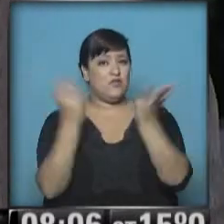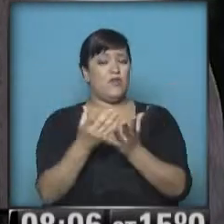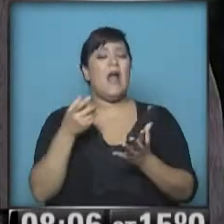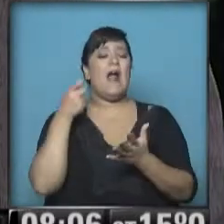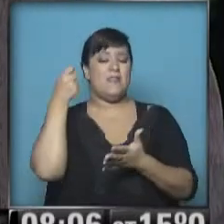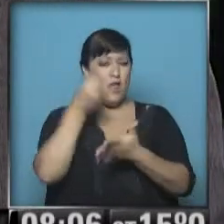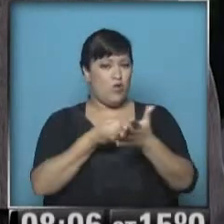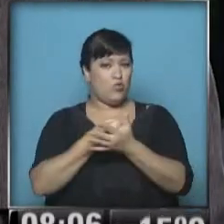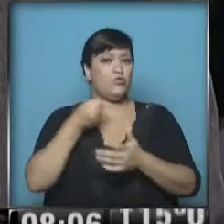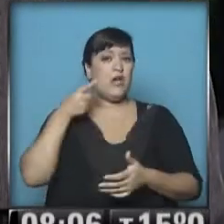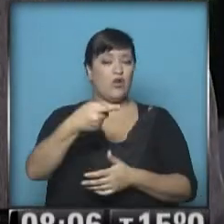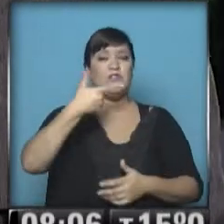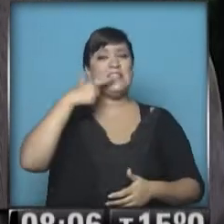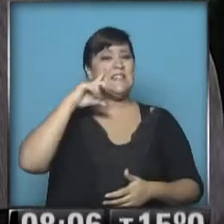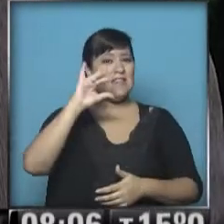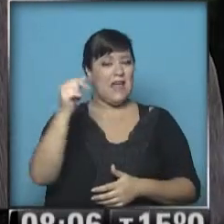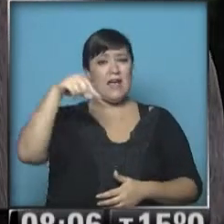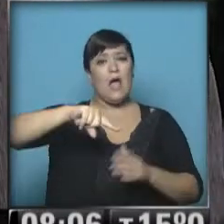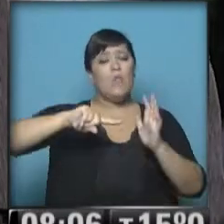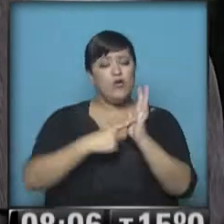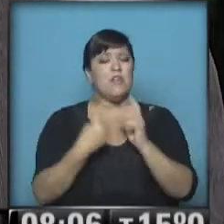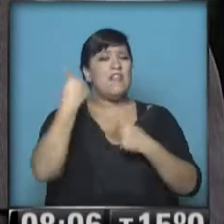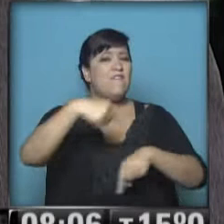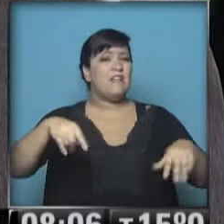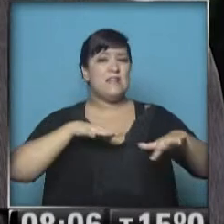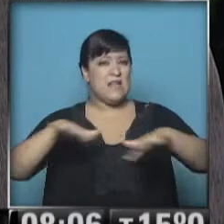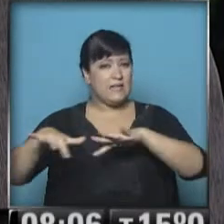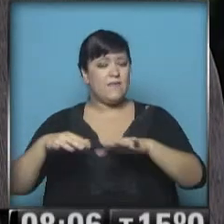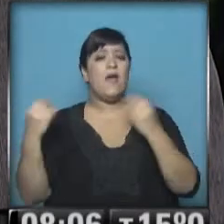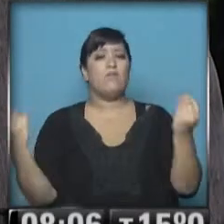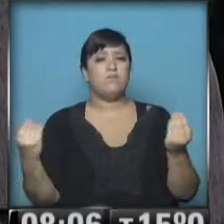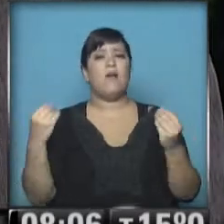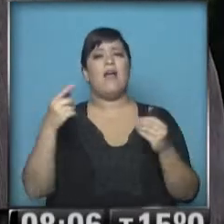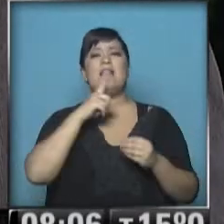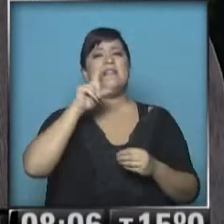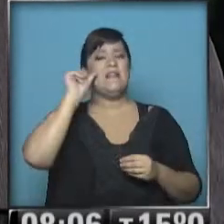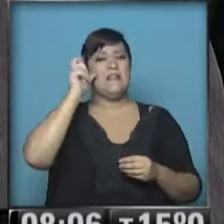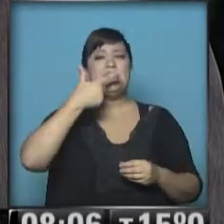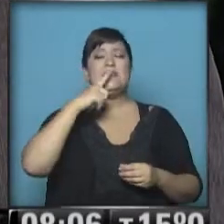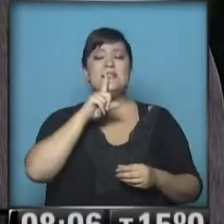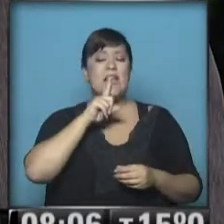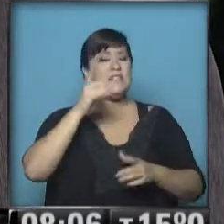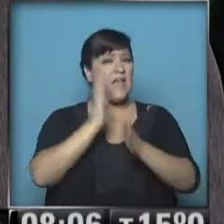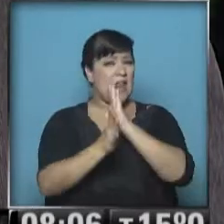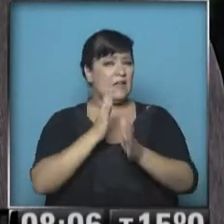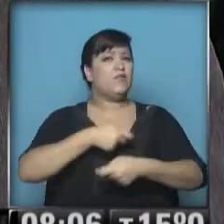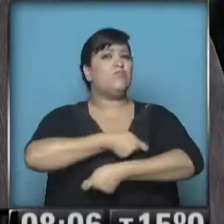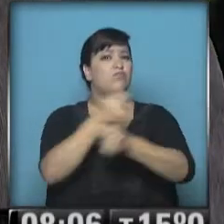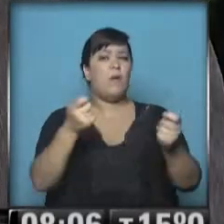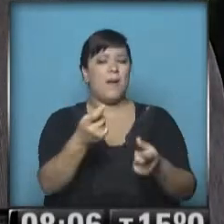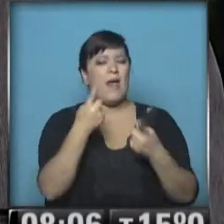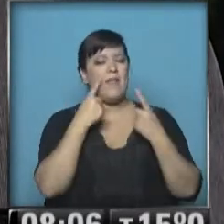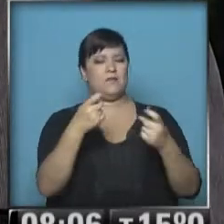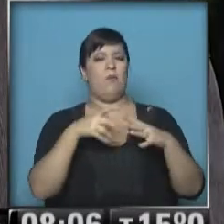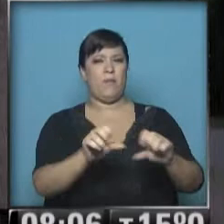Argentina se realizaron diferentes actividades, entre ellas la distribución de test gratuitos y muy rápidos para la detección.